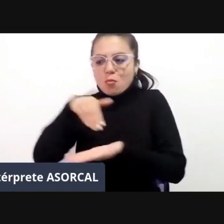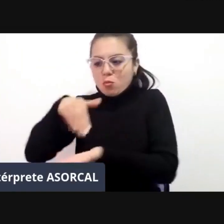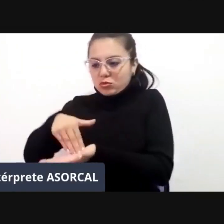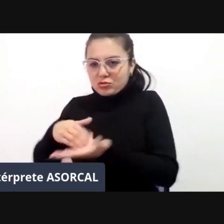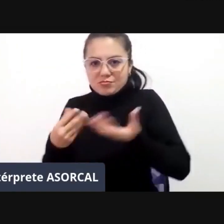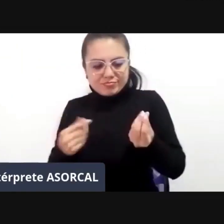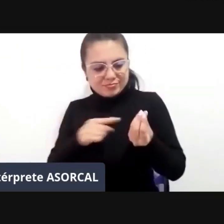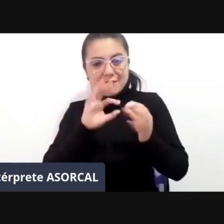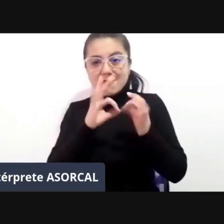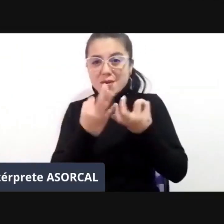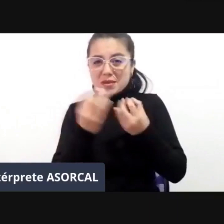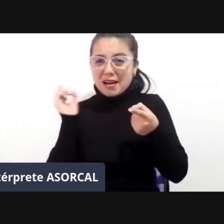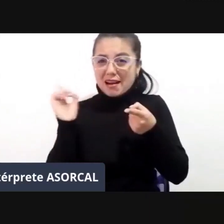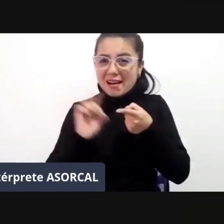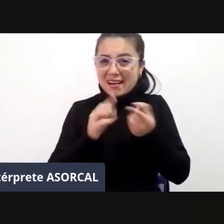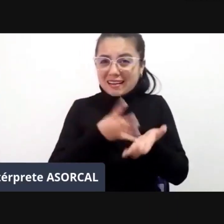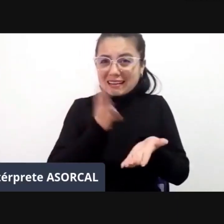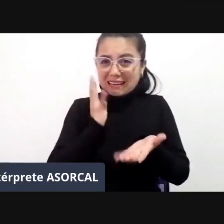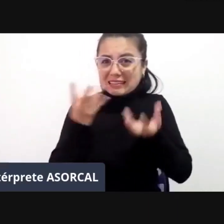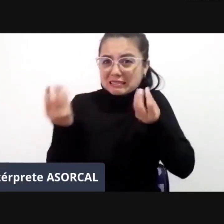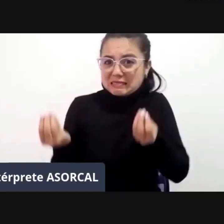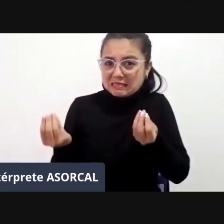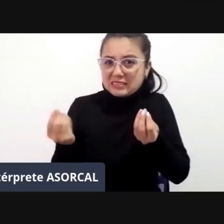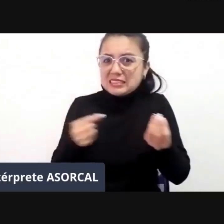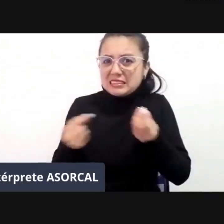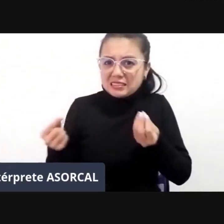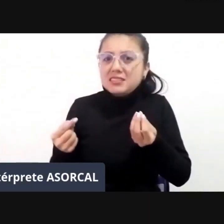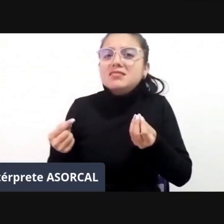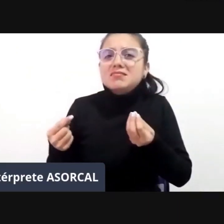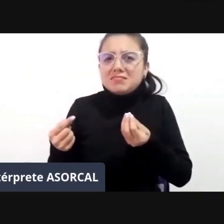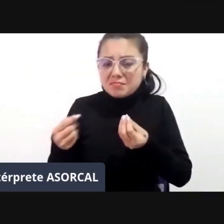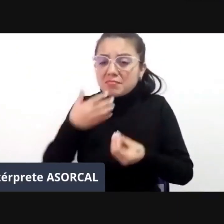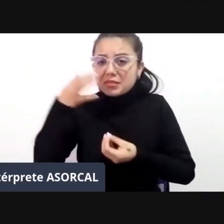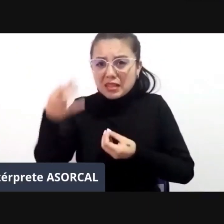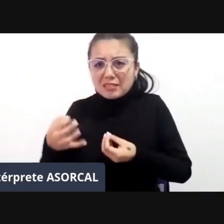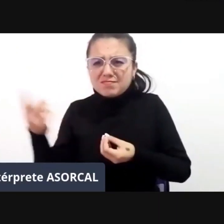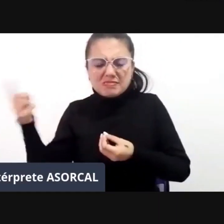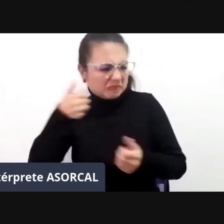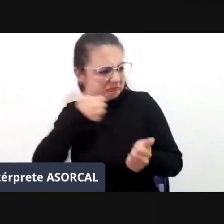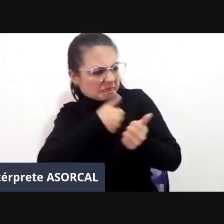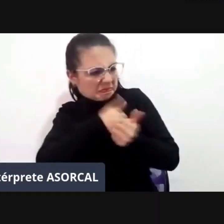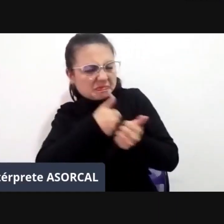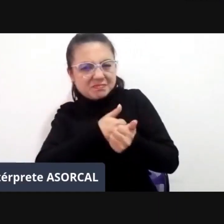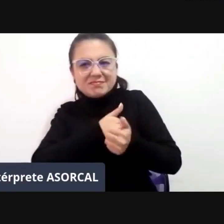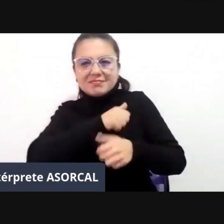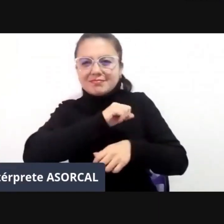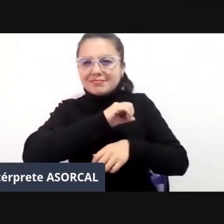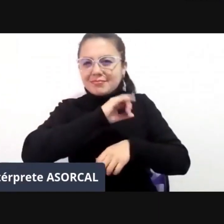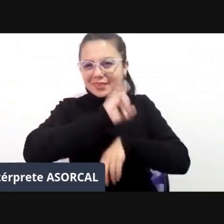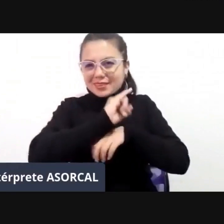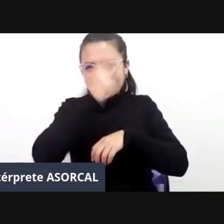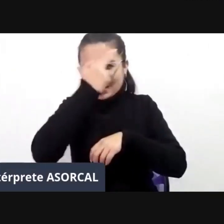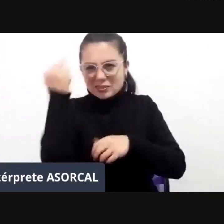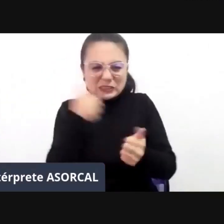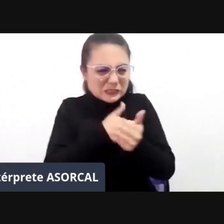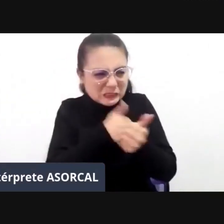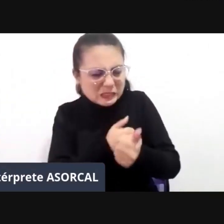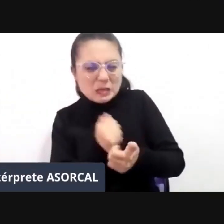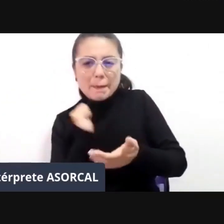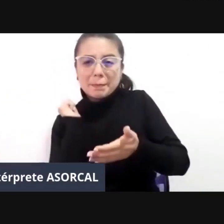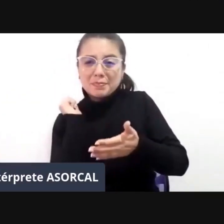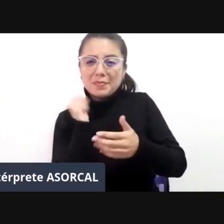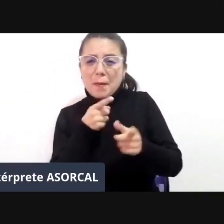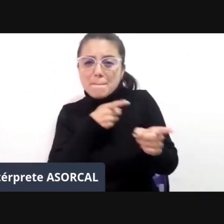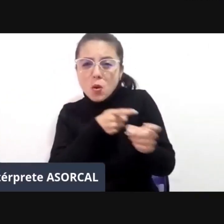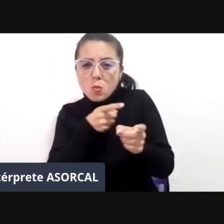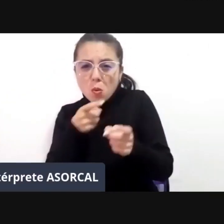Hubo campañas de persecución en contra de la Iglesia, asesinatos de sacerdotes. En 1979 hubo 3 sacerdotes asesinados,